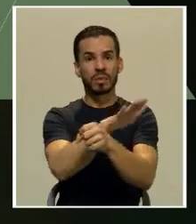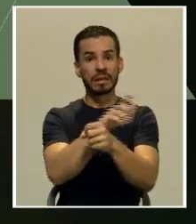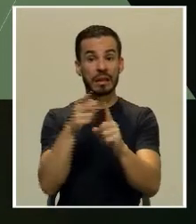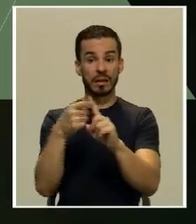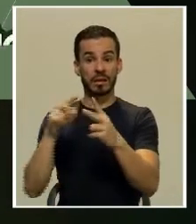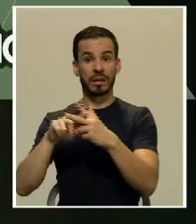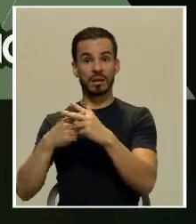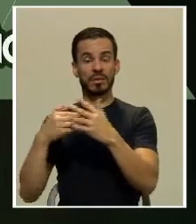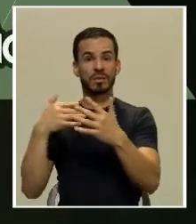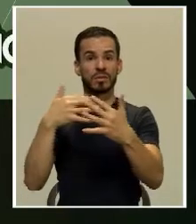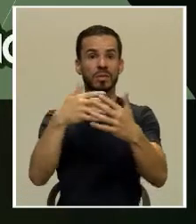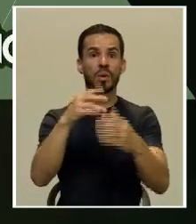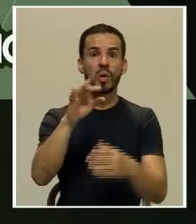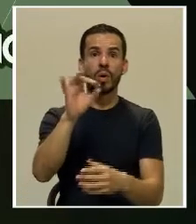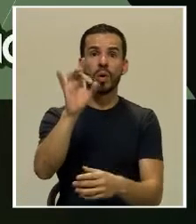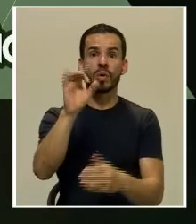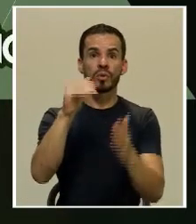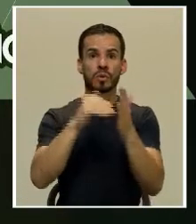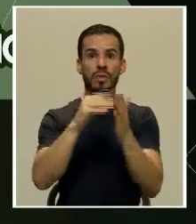la pandemia